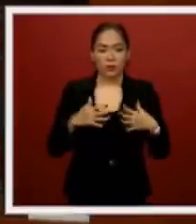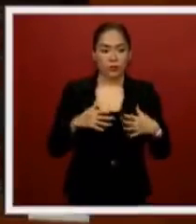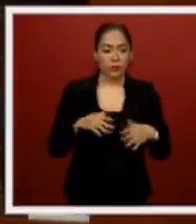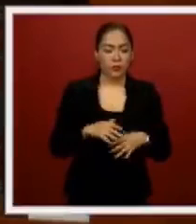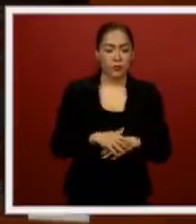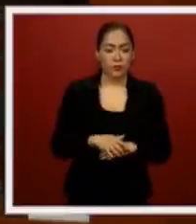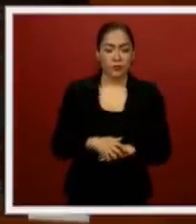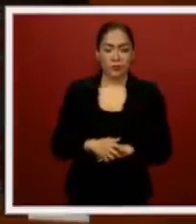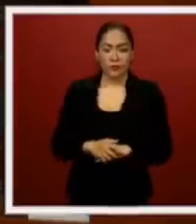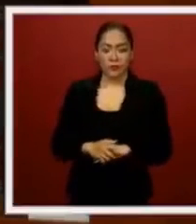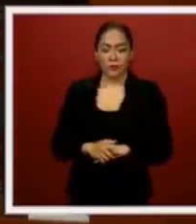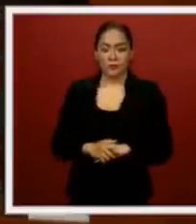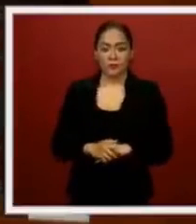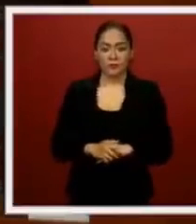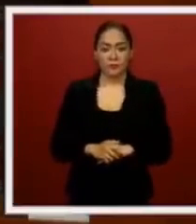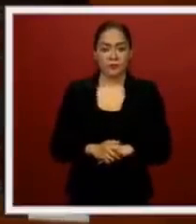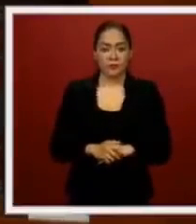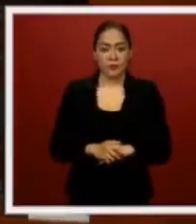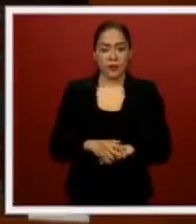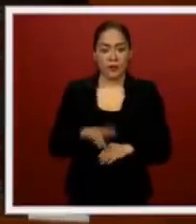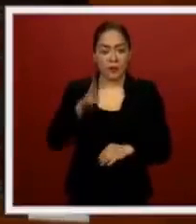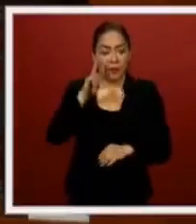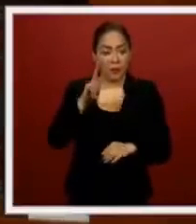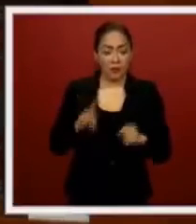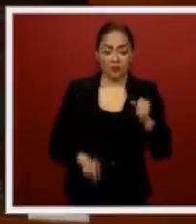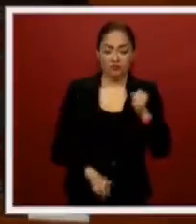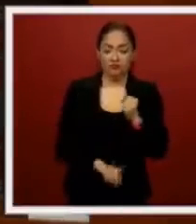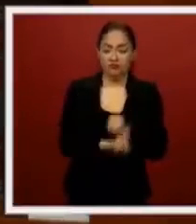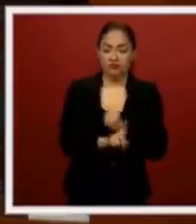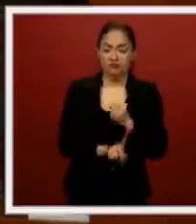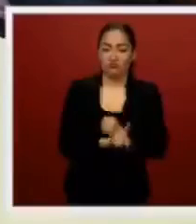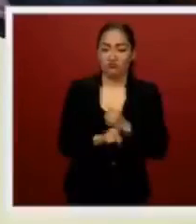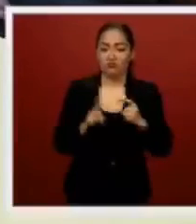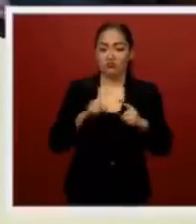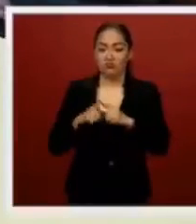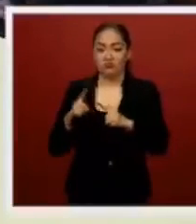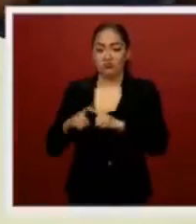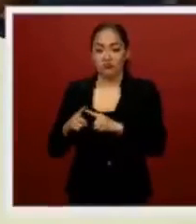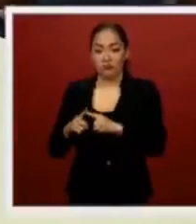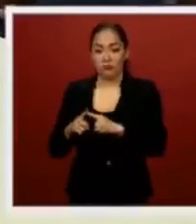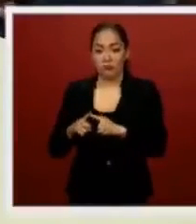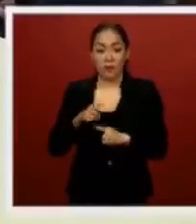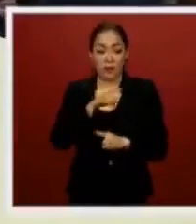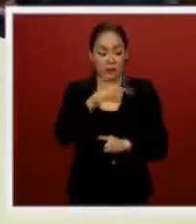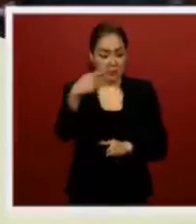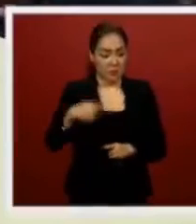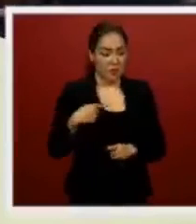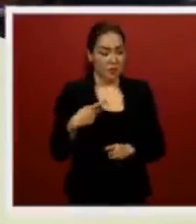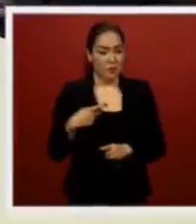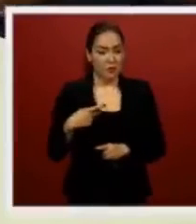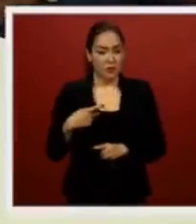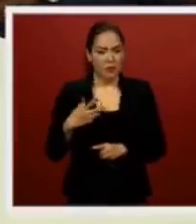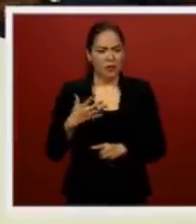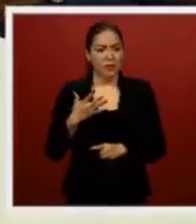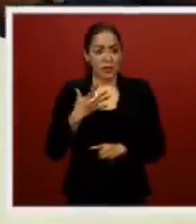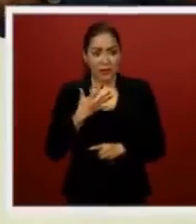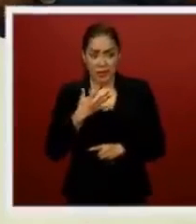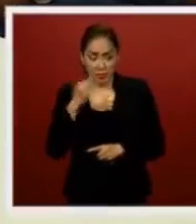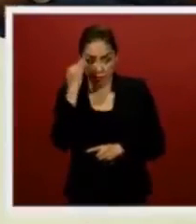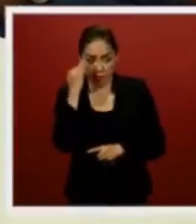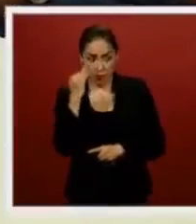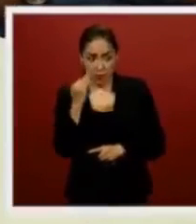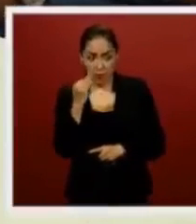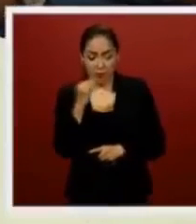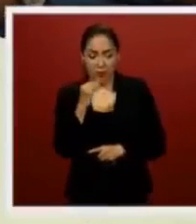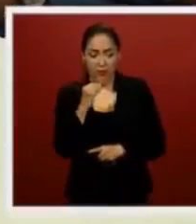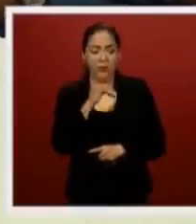clima, empieza a haber afectaciones de todo tipo. Así es. Entonces, si tú me preguntas, ¿estamos a tiempo? Yo te diría